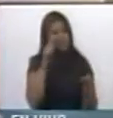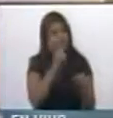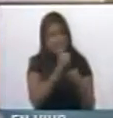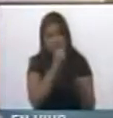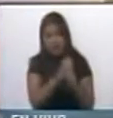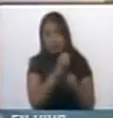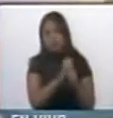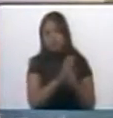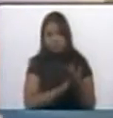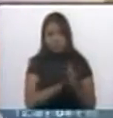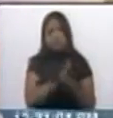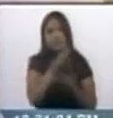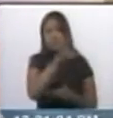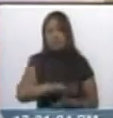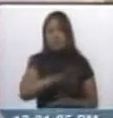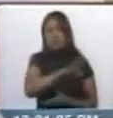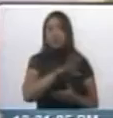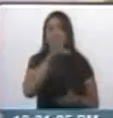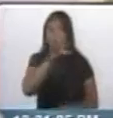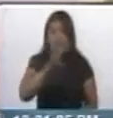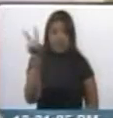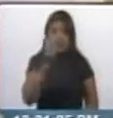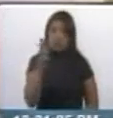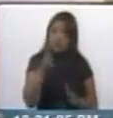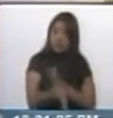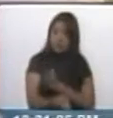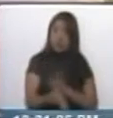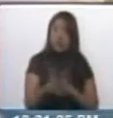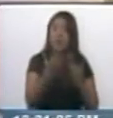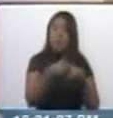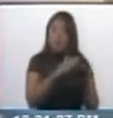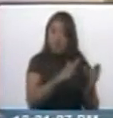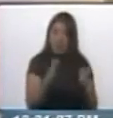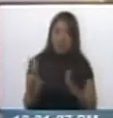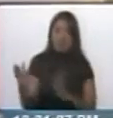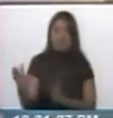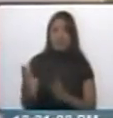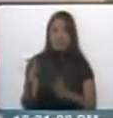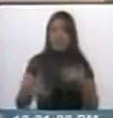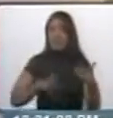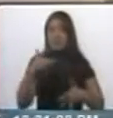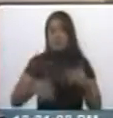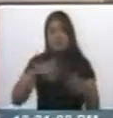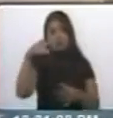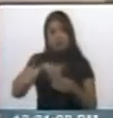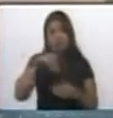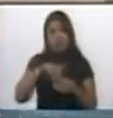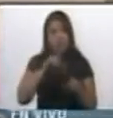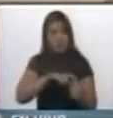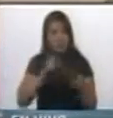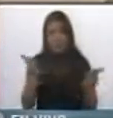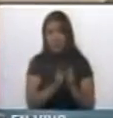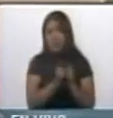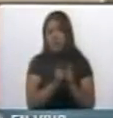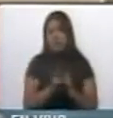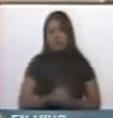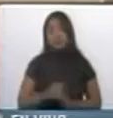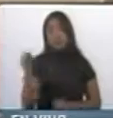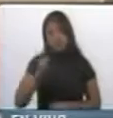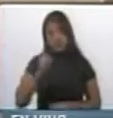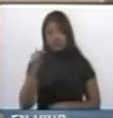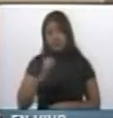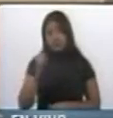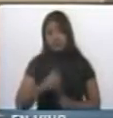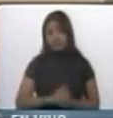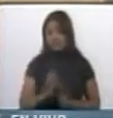venido haciendo a nivel de todo el país en cuanto a lo que es la organización de una jornada electoral con un tiempo muy corto. Sí,